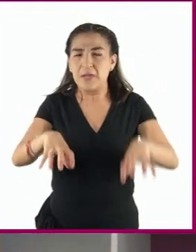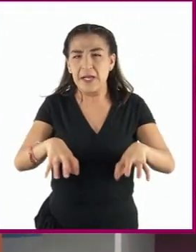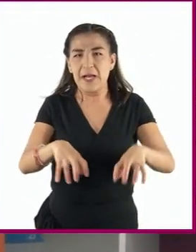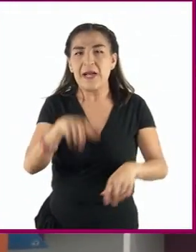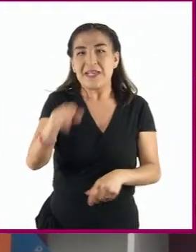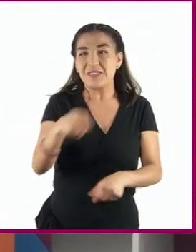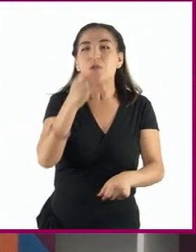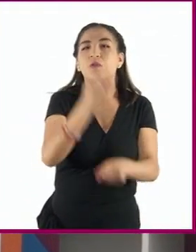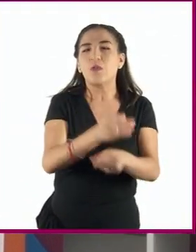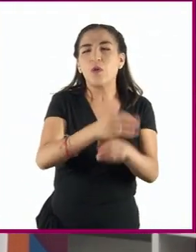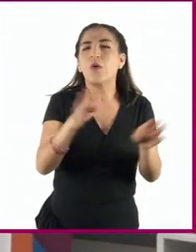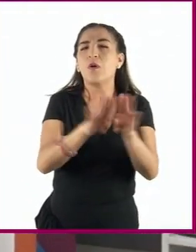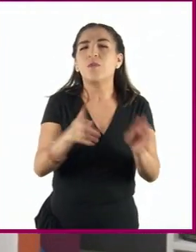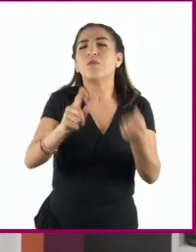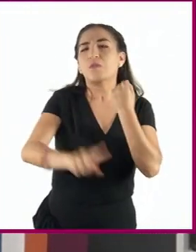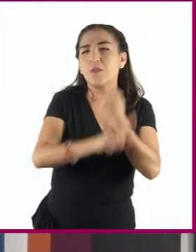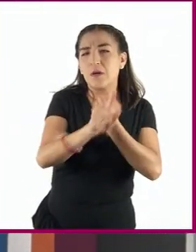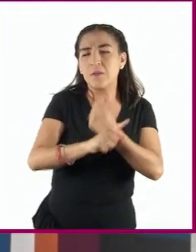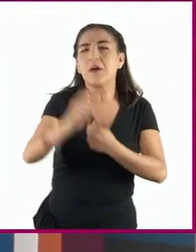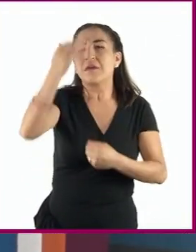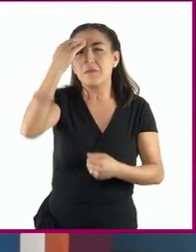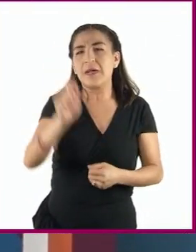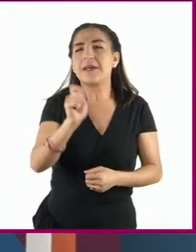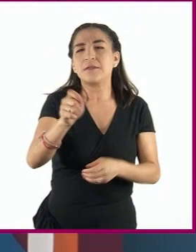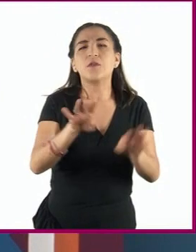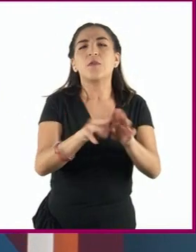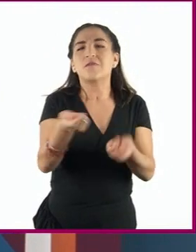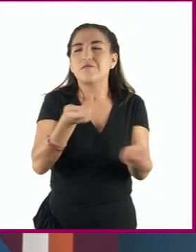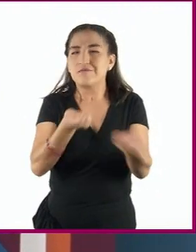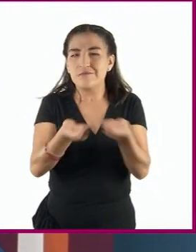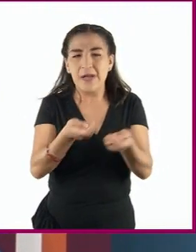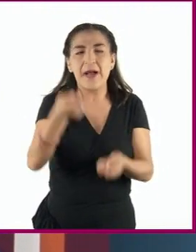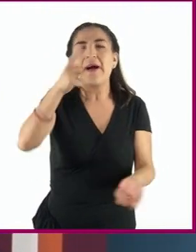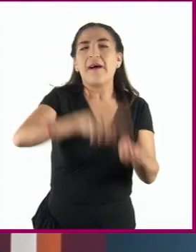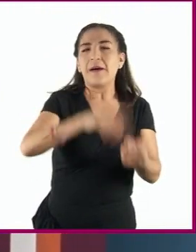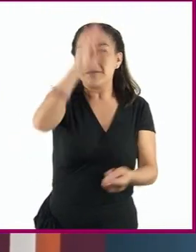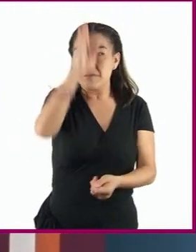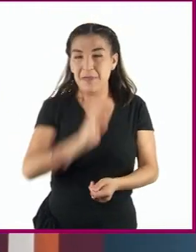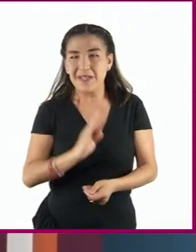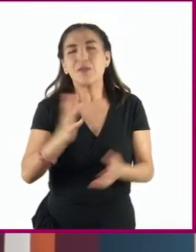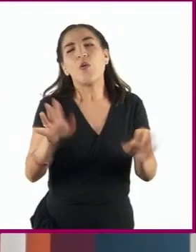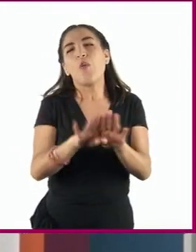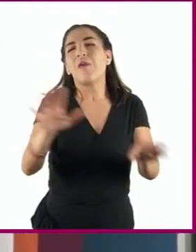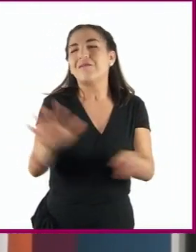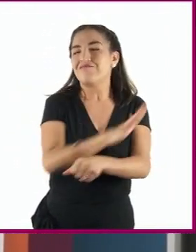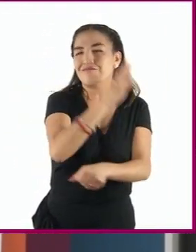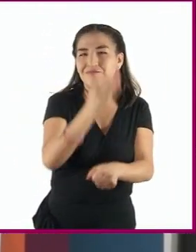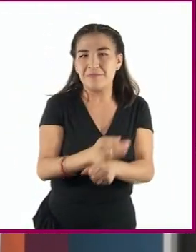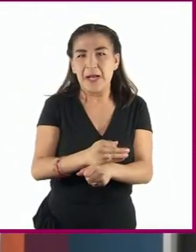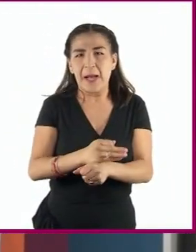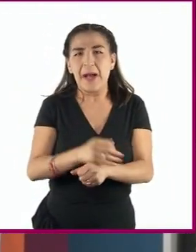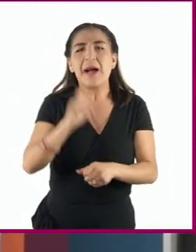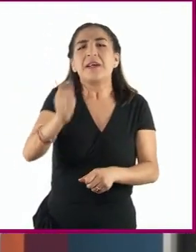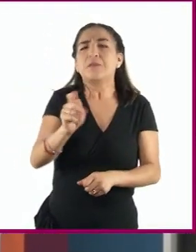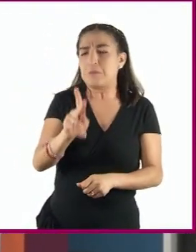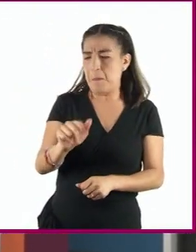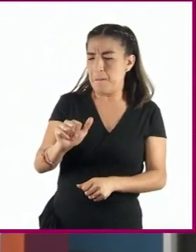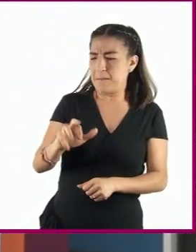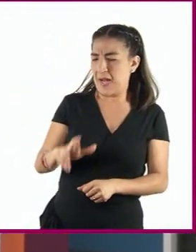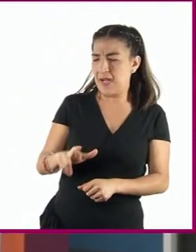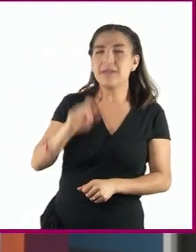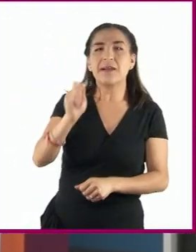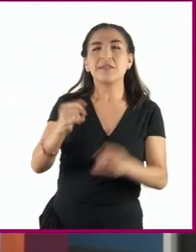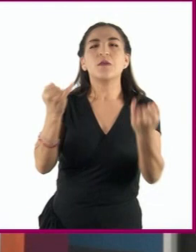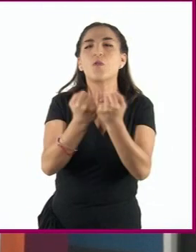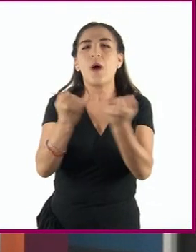tipo de intervención se le conoce como mediación informal. Un par es alguien igual a ustedes, que